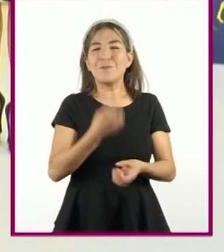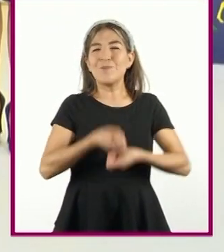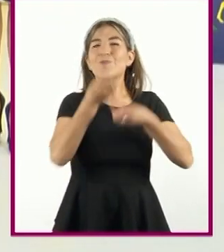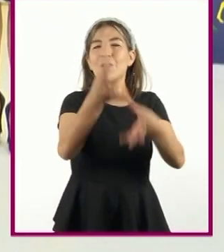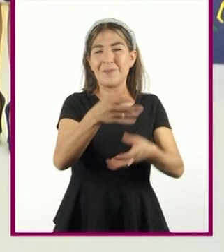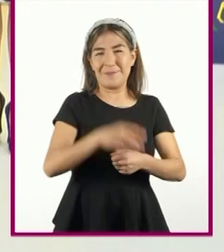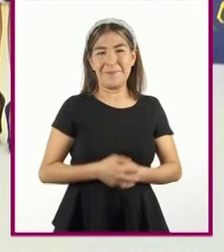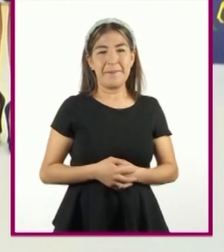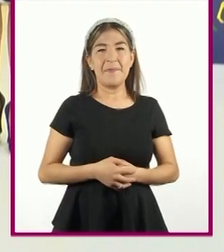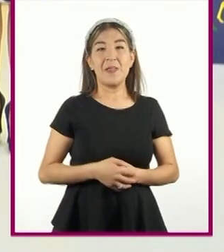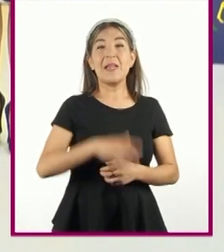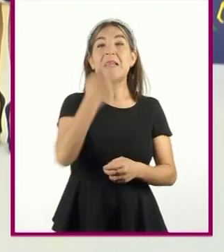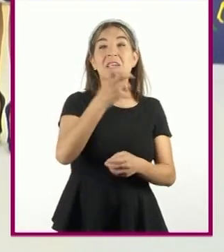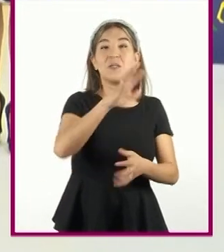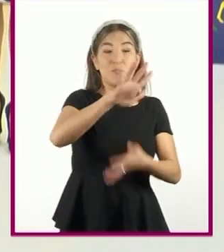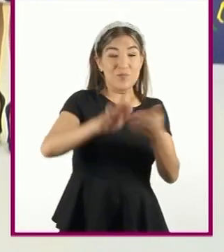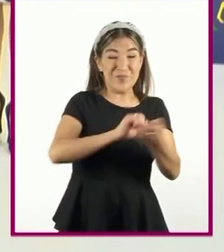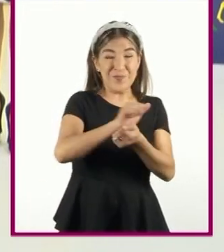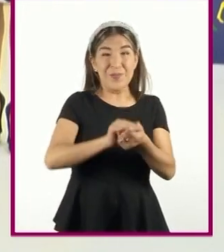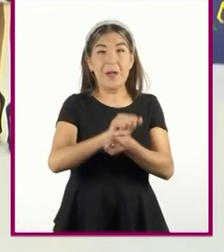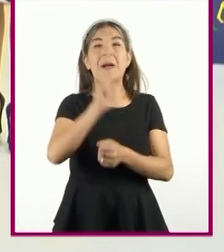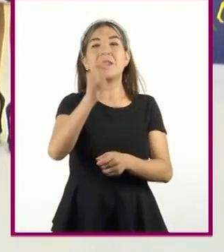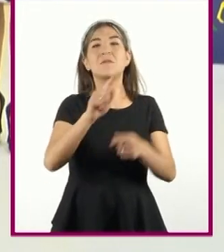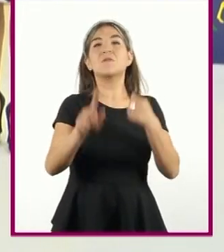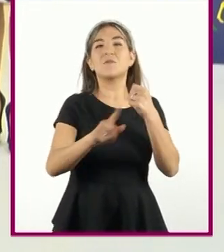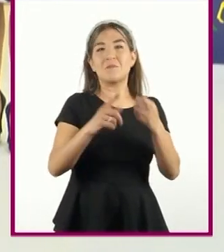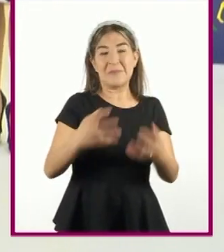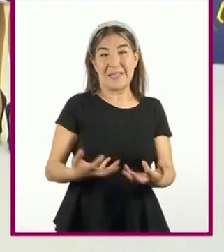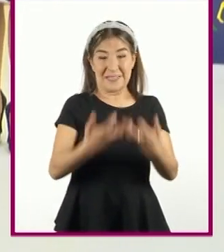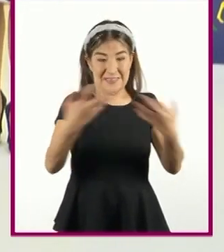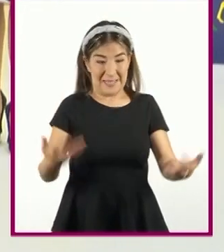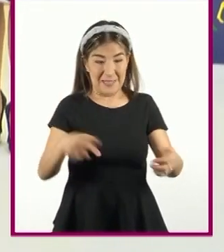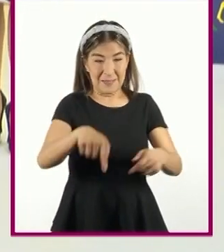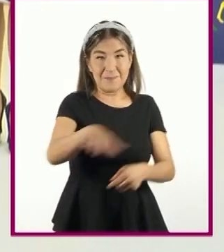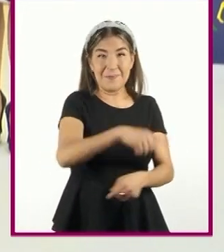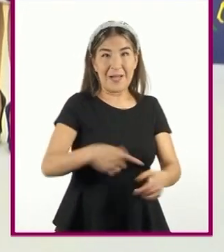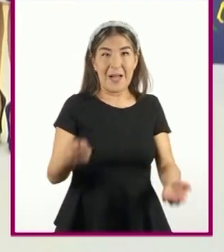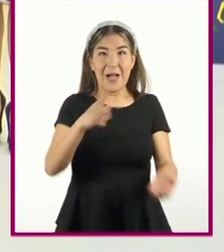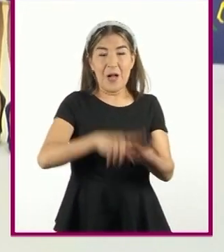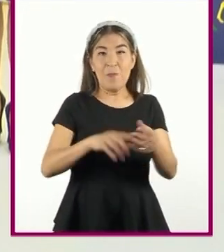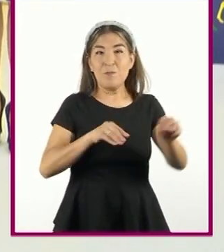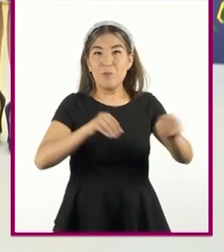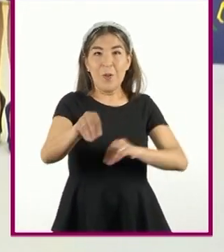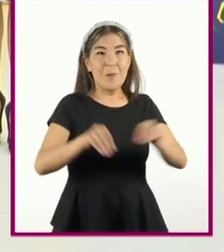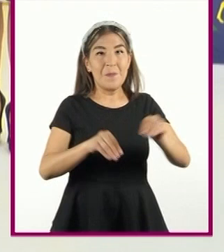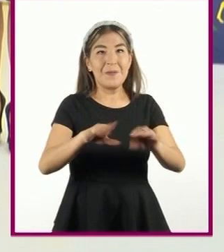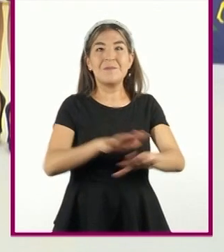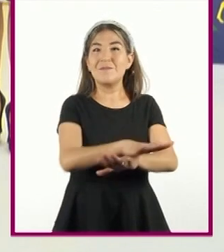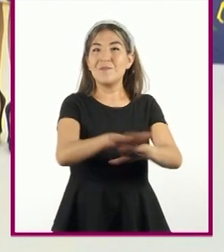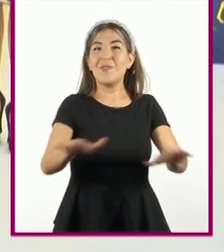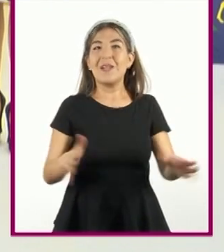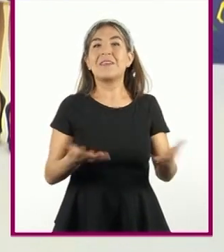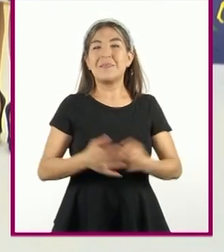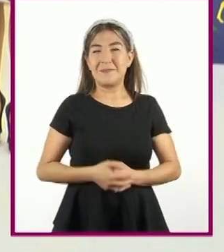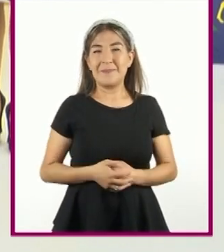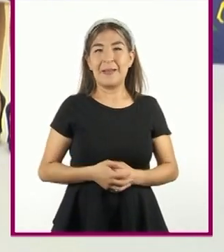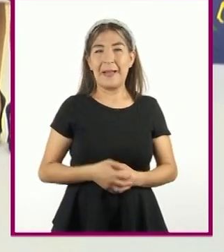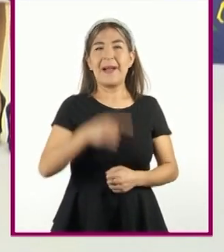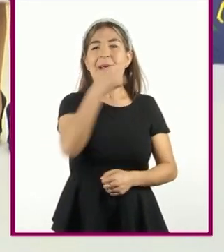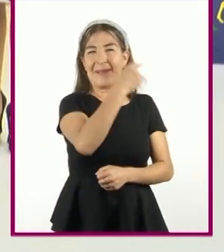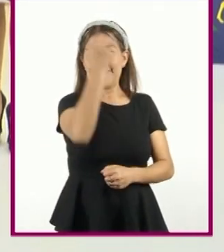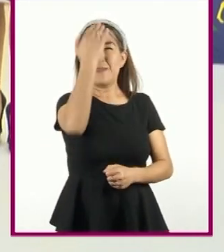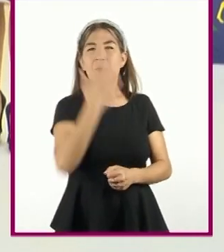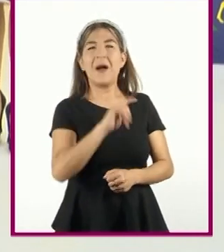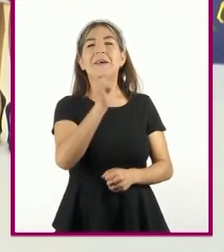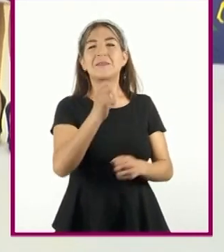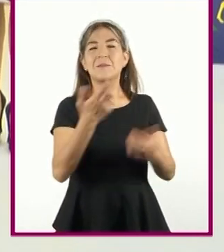de fenómenos originados por el movimiento de las placas tectónicas. Así es, la imagen